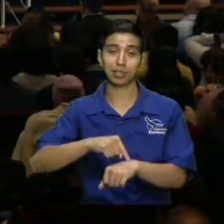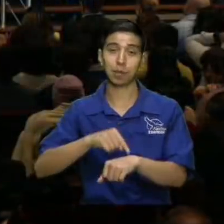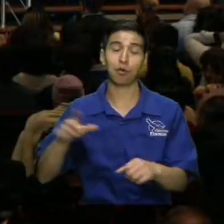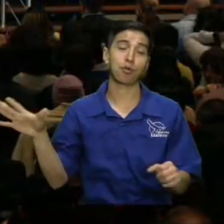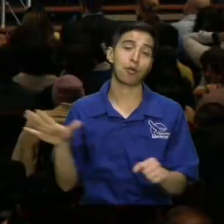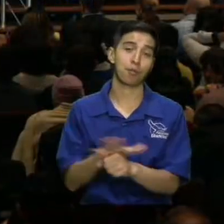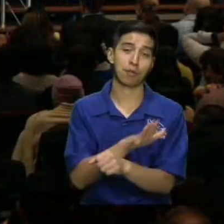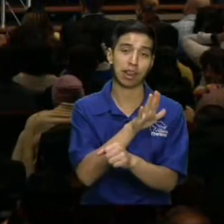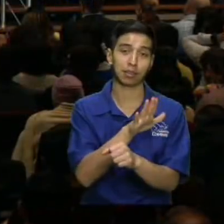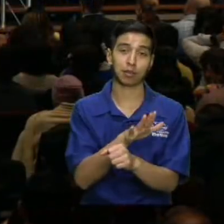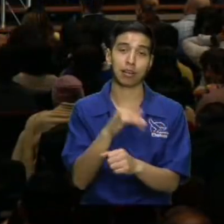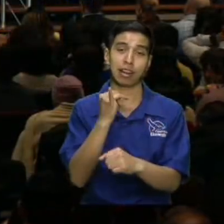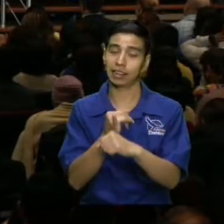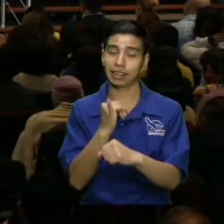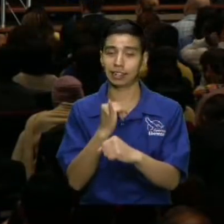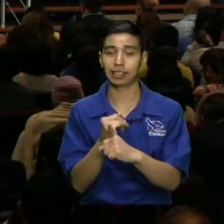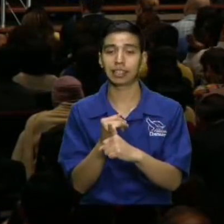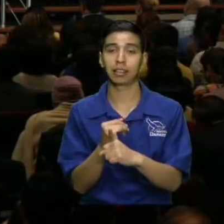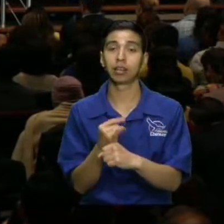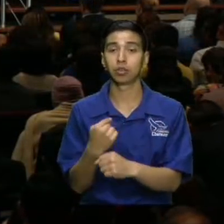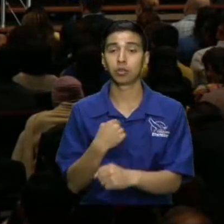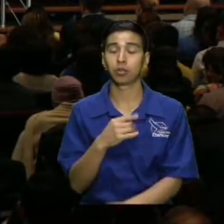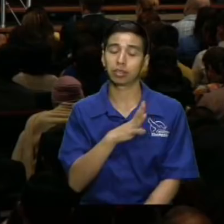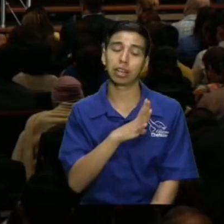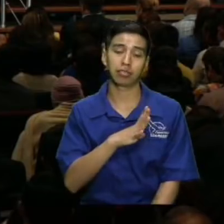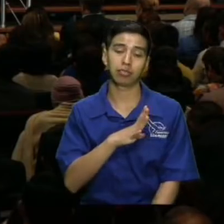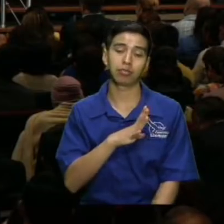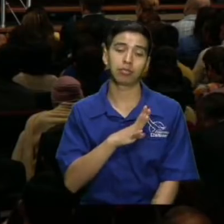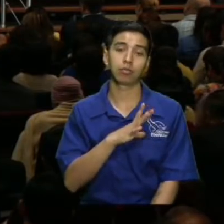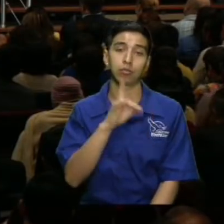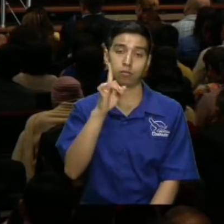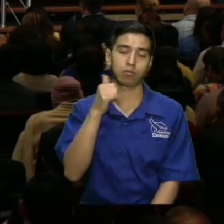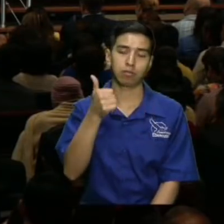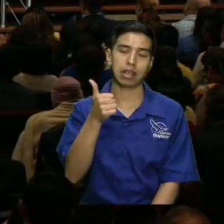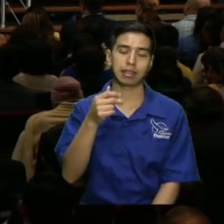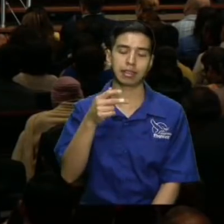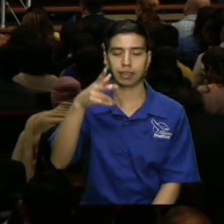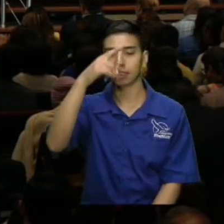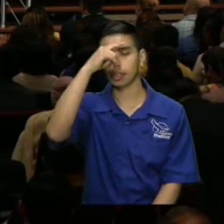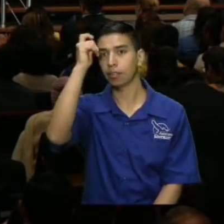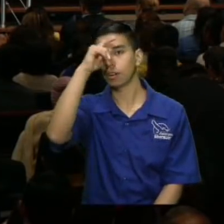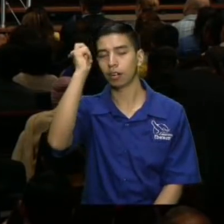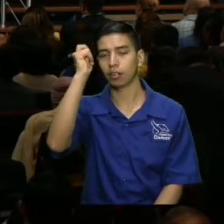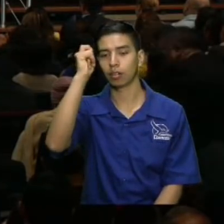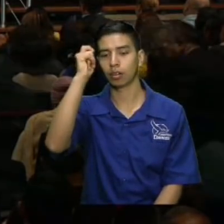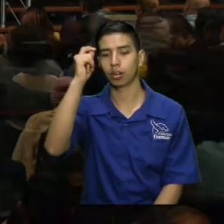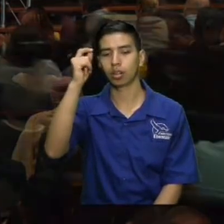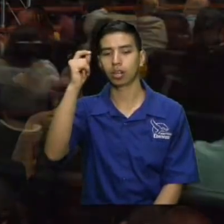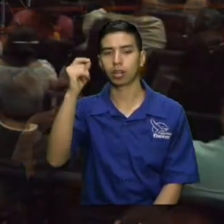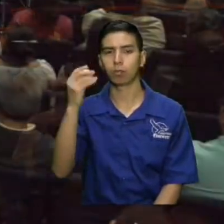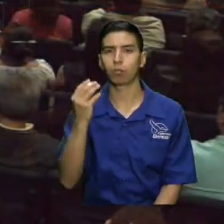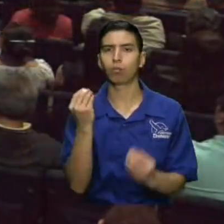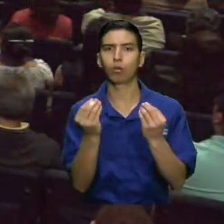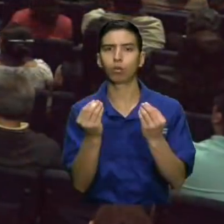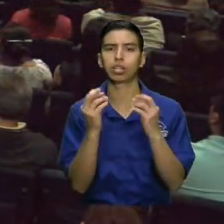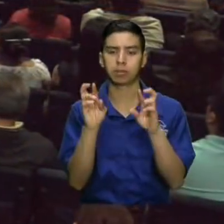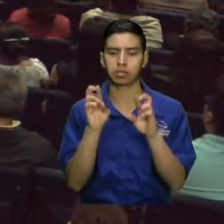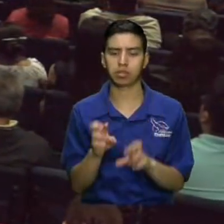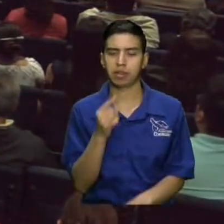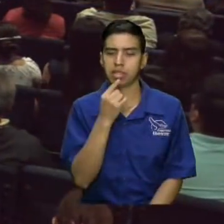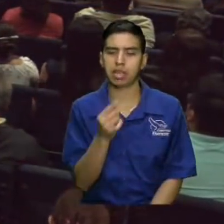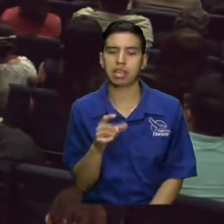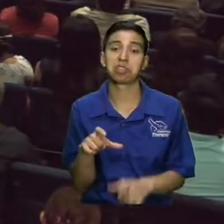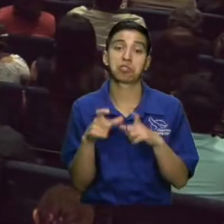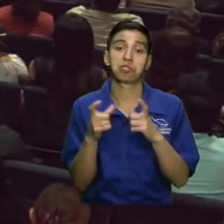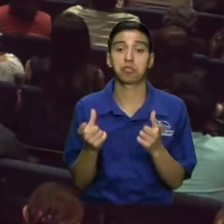puesto, tenés tal trabajo. Sí, pero el Señor me dijo. Pero y me decía, me tiran los dardos. ¿Y cómo